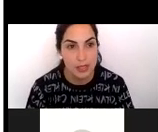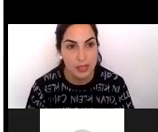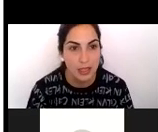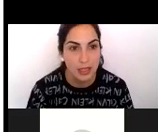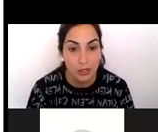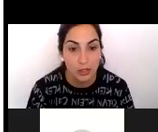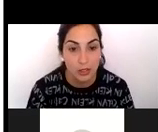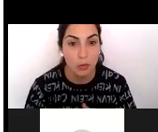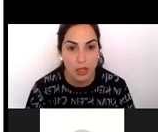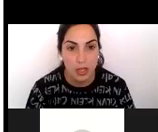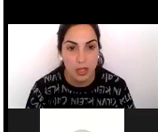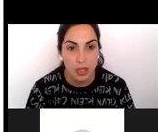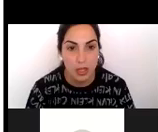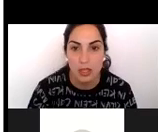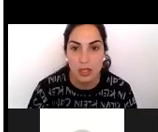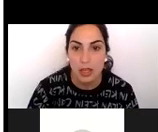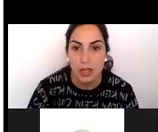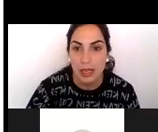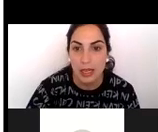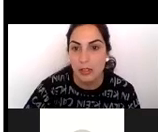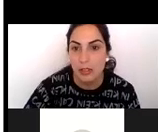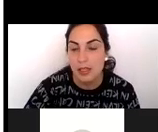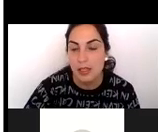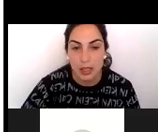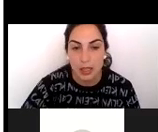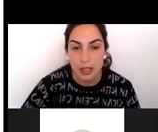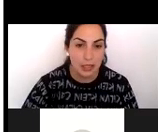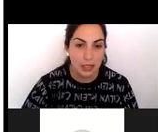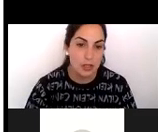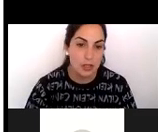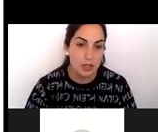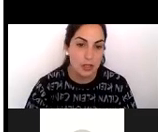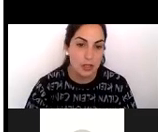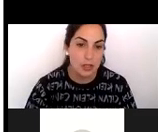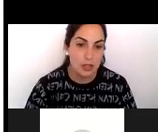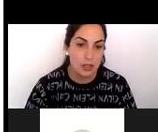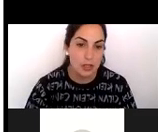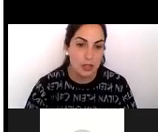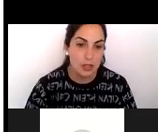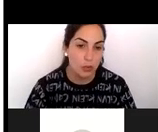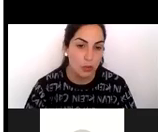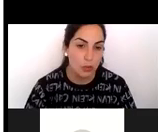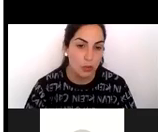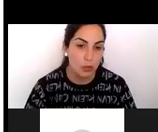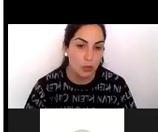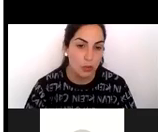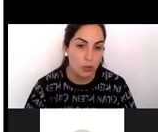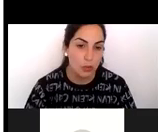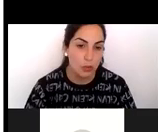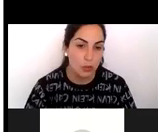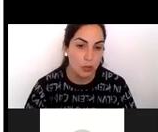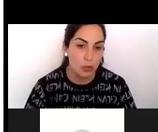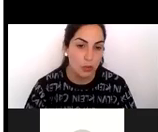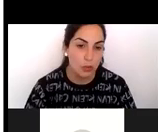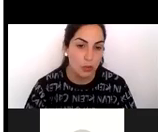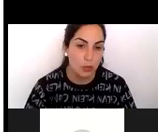dice el diario del pueblo. Entonces, ¿qué línea editorial sigue? En este caso, sigue una línea editorial más